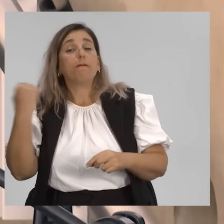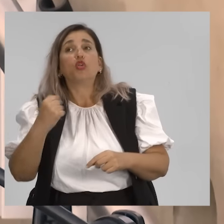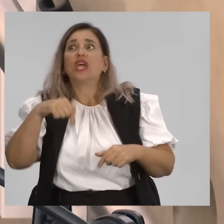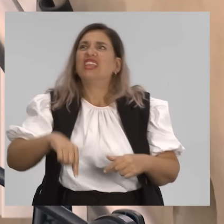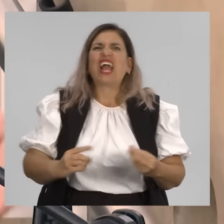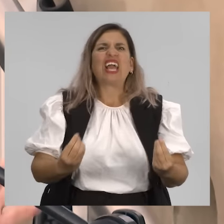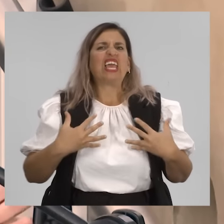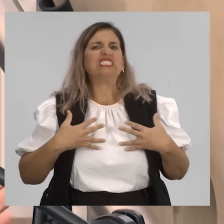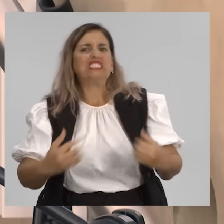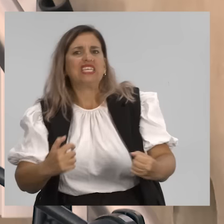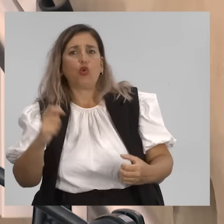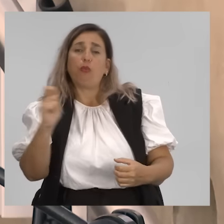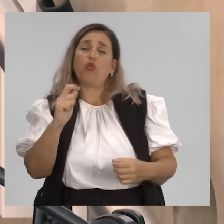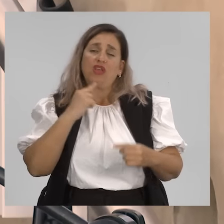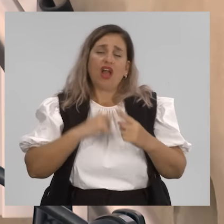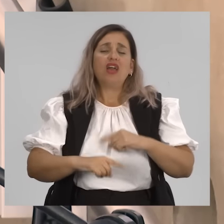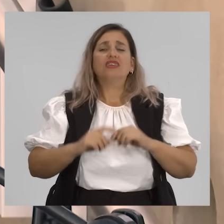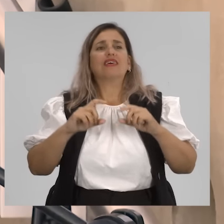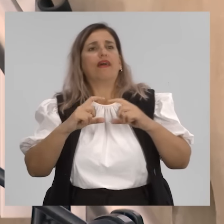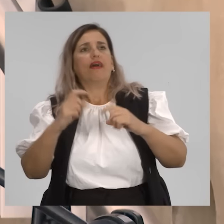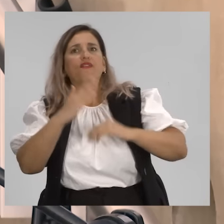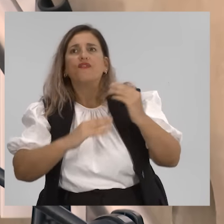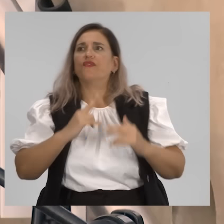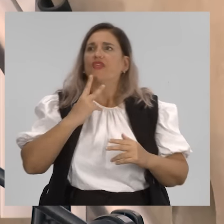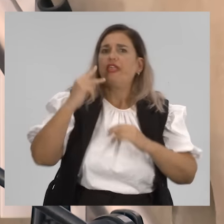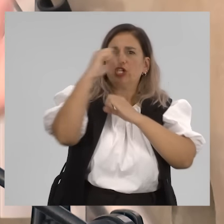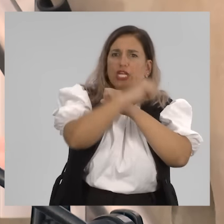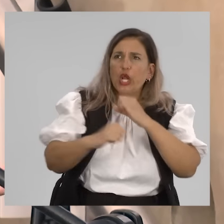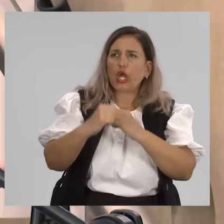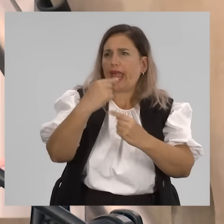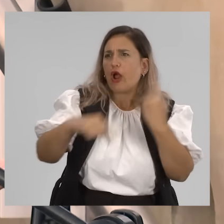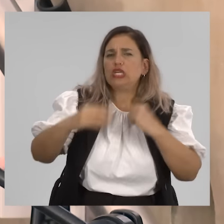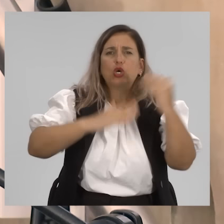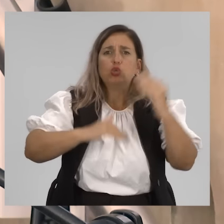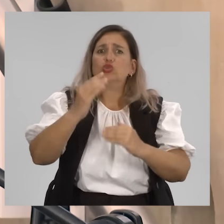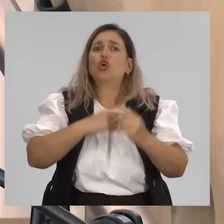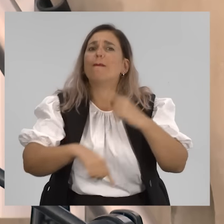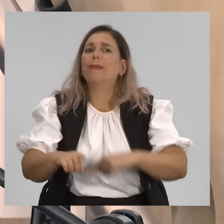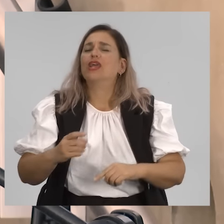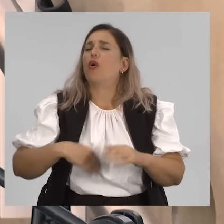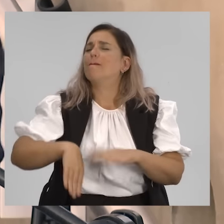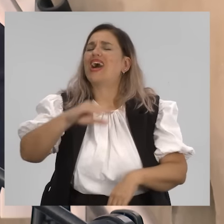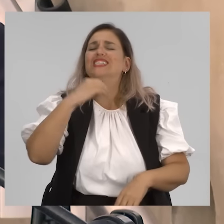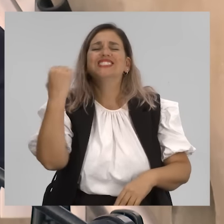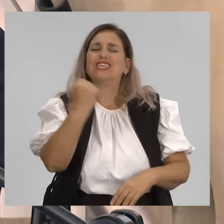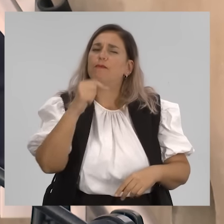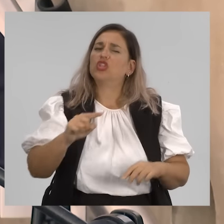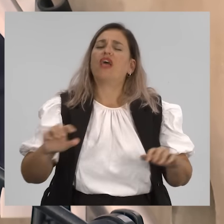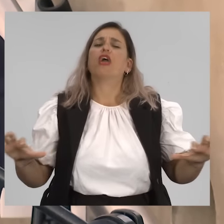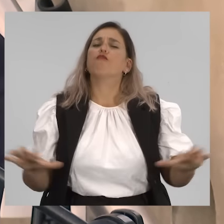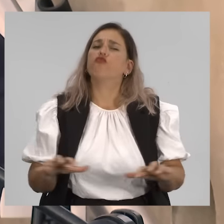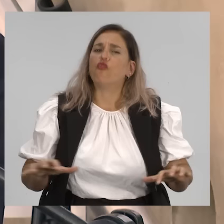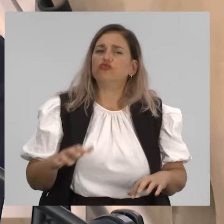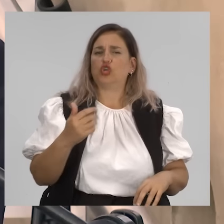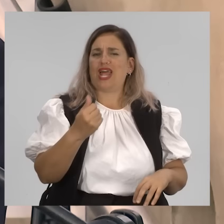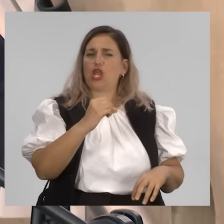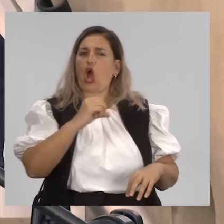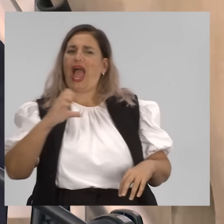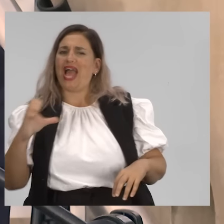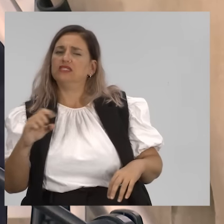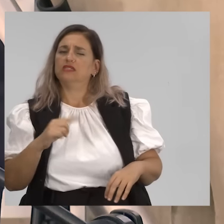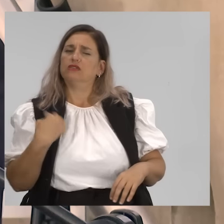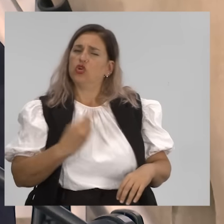son los ladrillos, no son los vidrios, no es la tecnología, que es importante, son los funcionarios de ACE, de los cuales